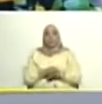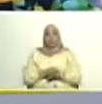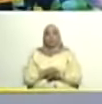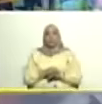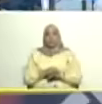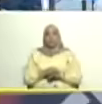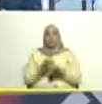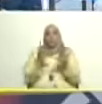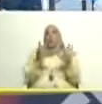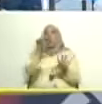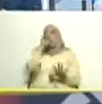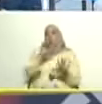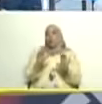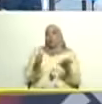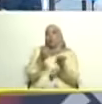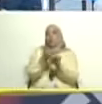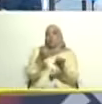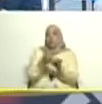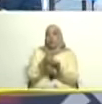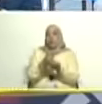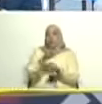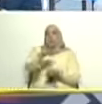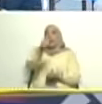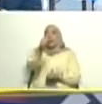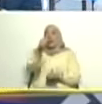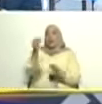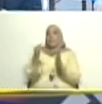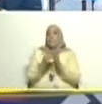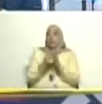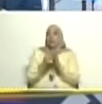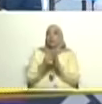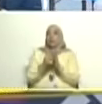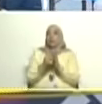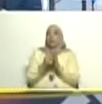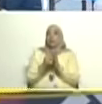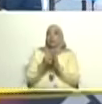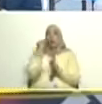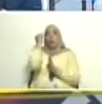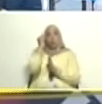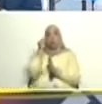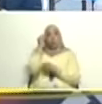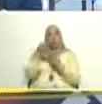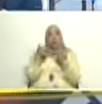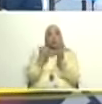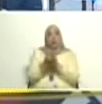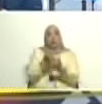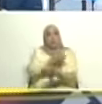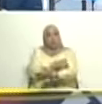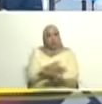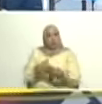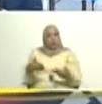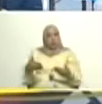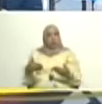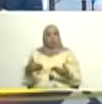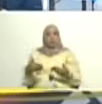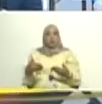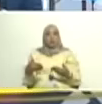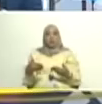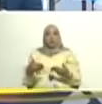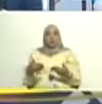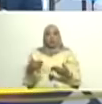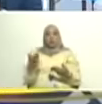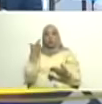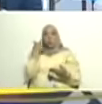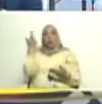Hace 8 años cuando empezamos, empezamos con 10.000. Nadie podía pensar que íbamos a llegar a millones. Yo leí